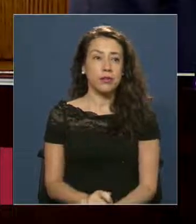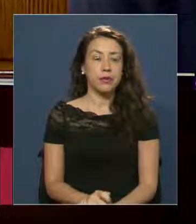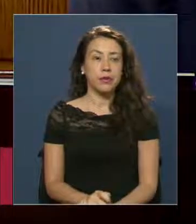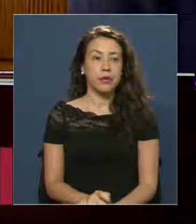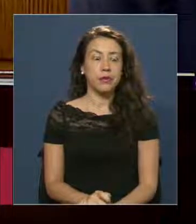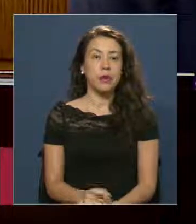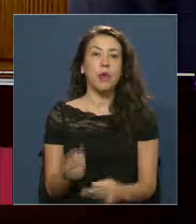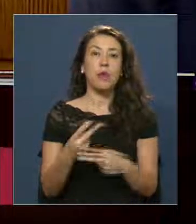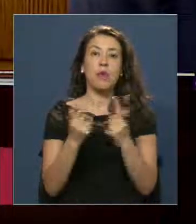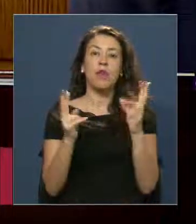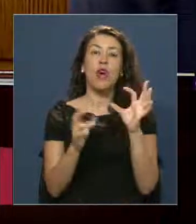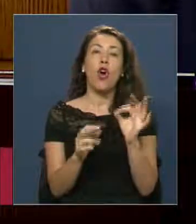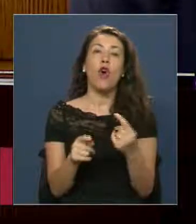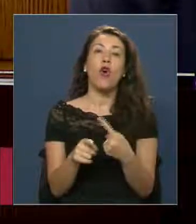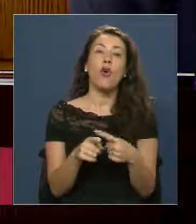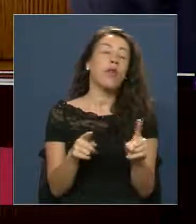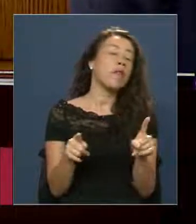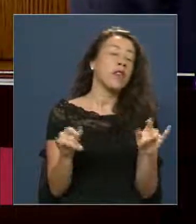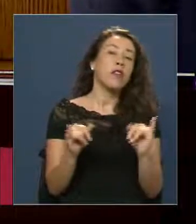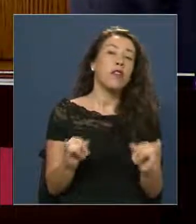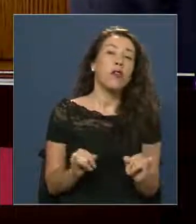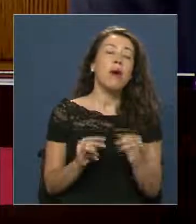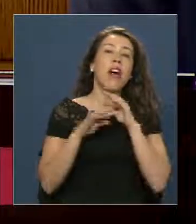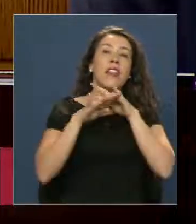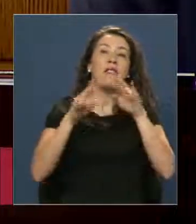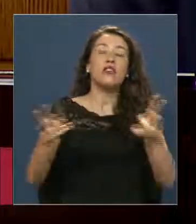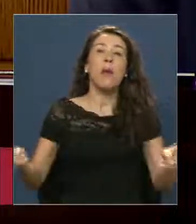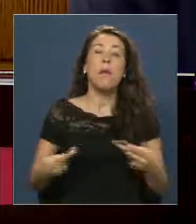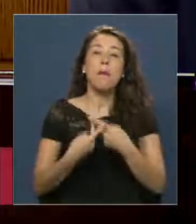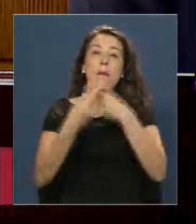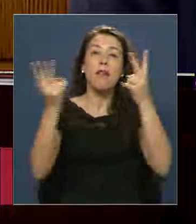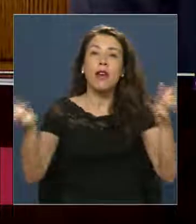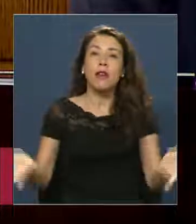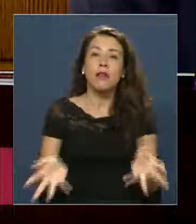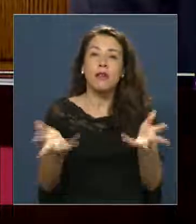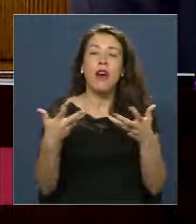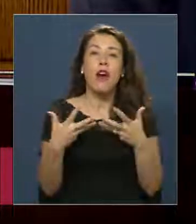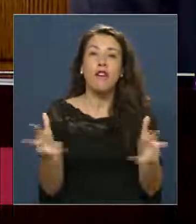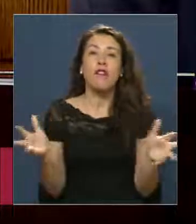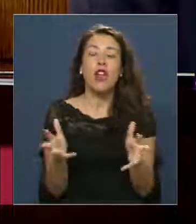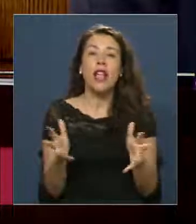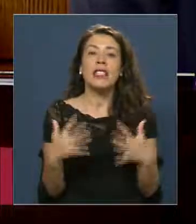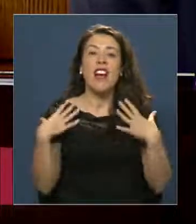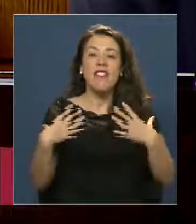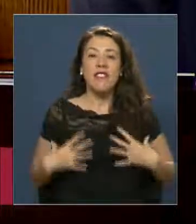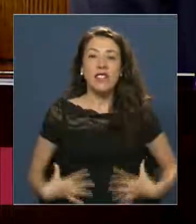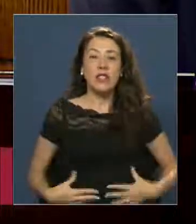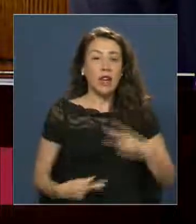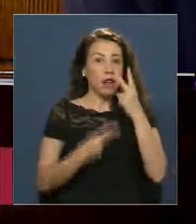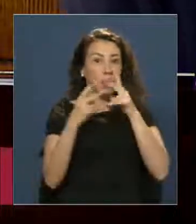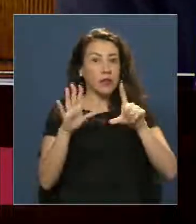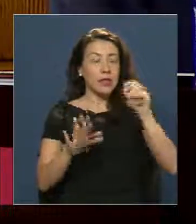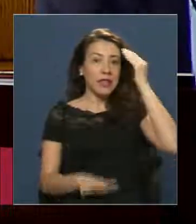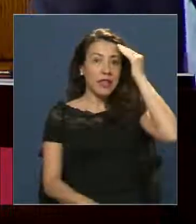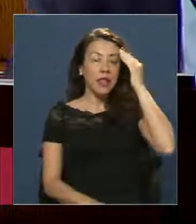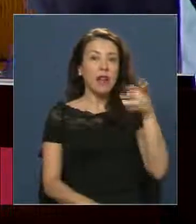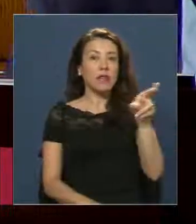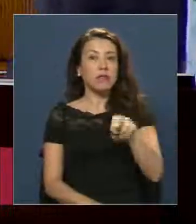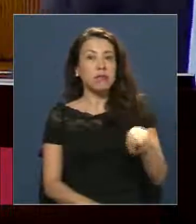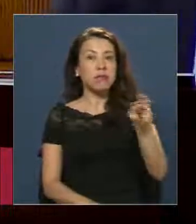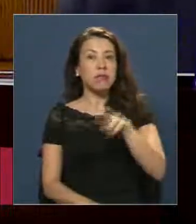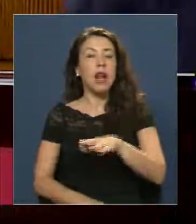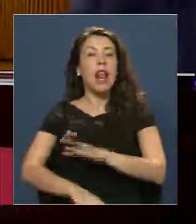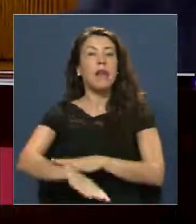que públicamente o a través de cualquier medio apto para su difusión pública incitare directamente a la violencia física, cosa que hemos visto en estos 70 días de manera muy repetida en la